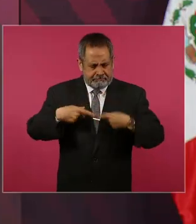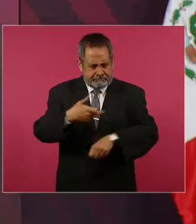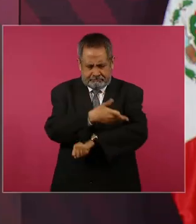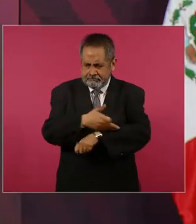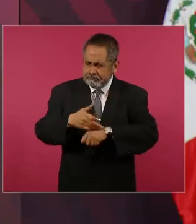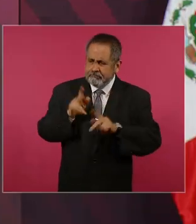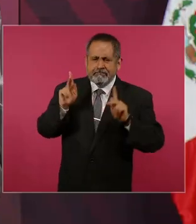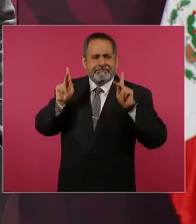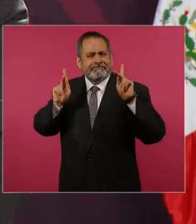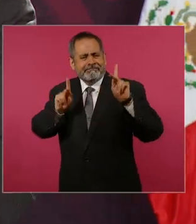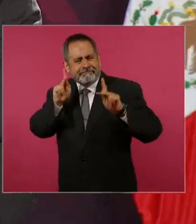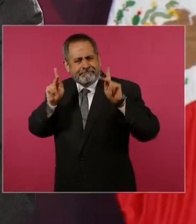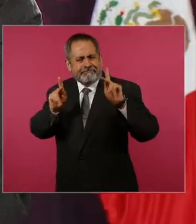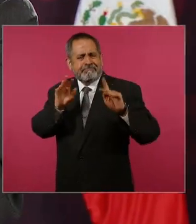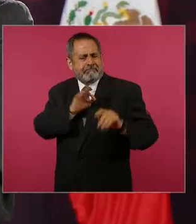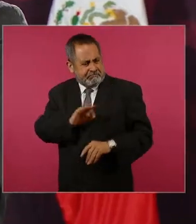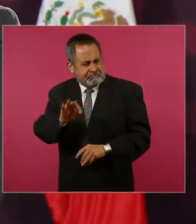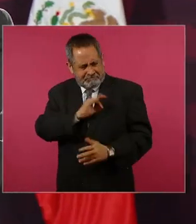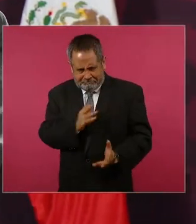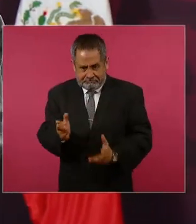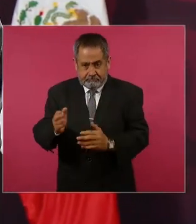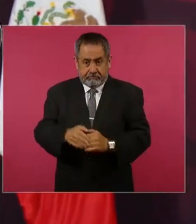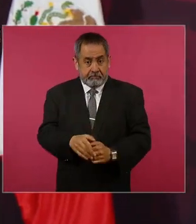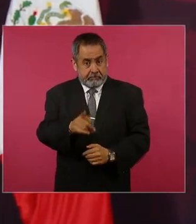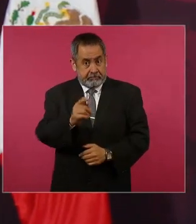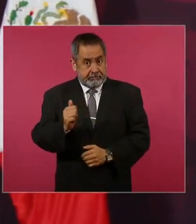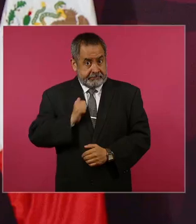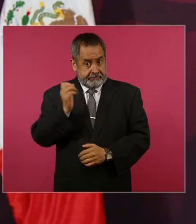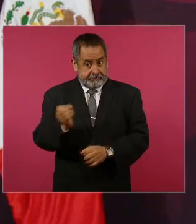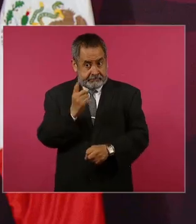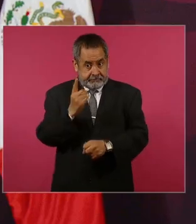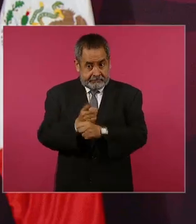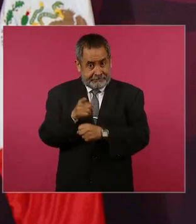y si tienen oportunidad, pueden en esa costa